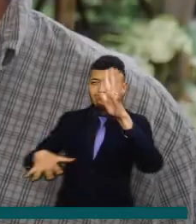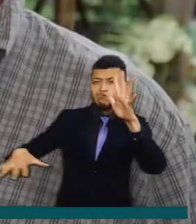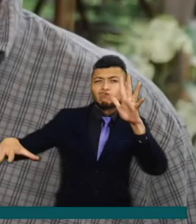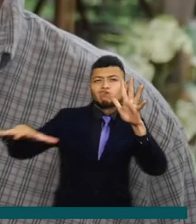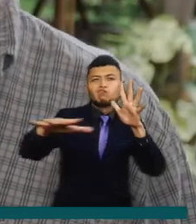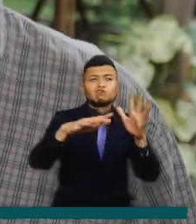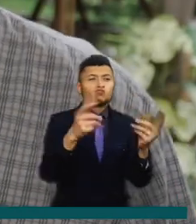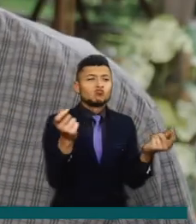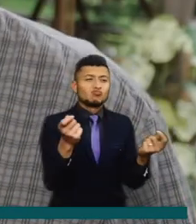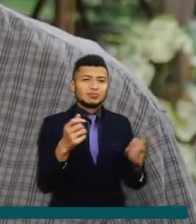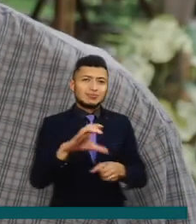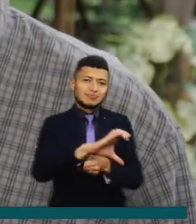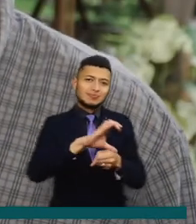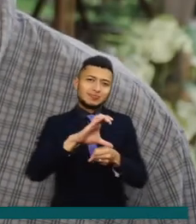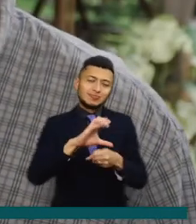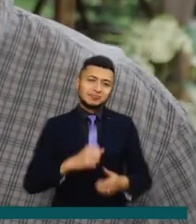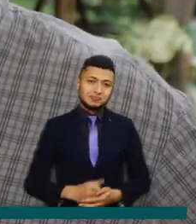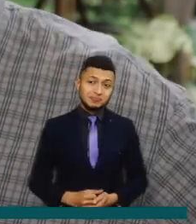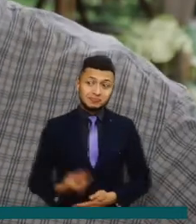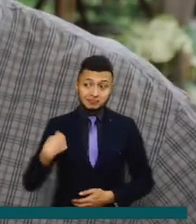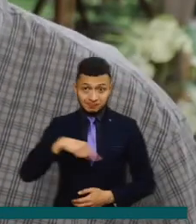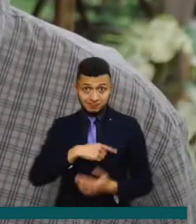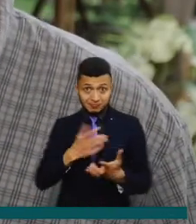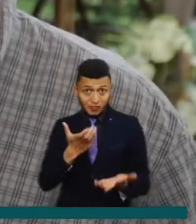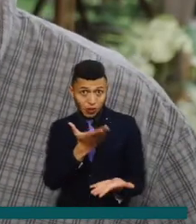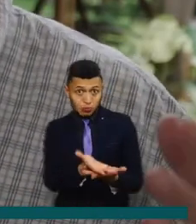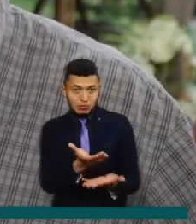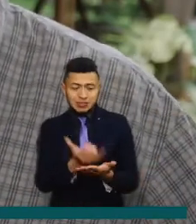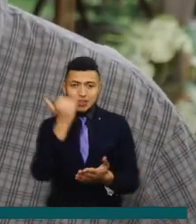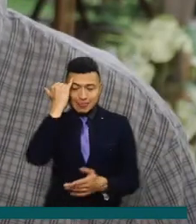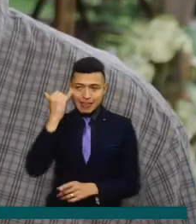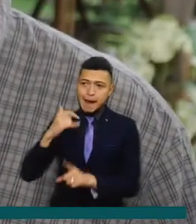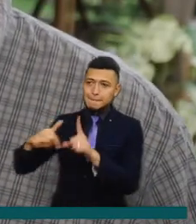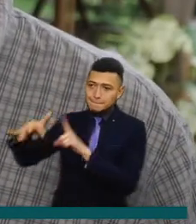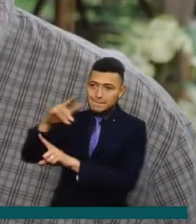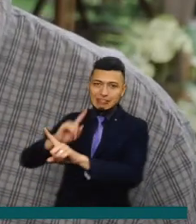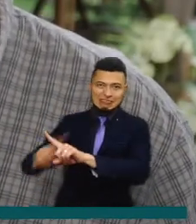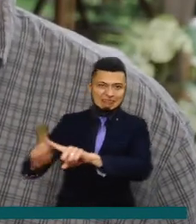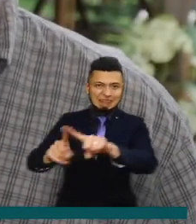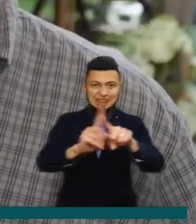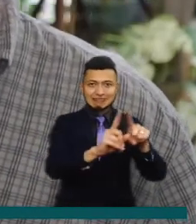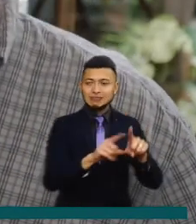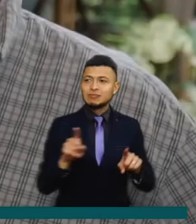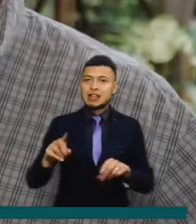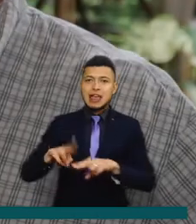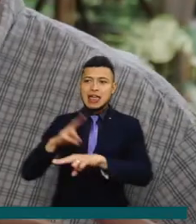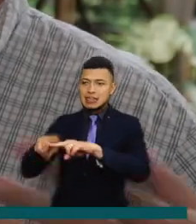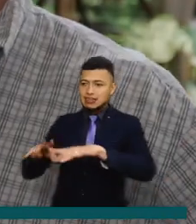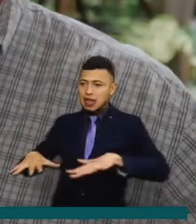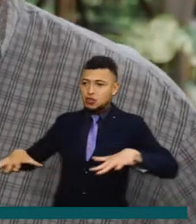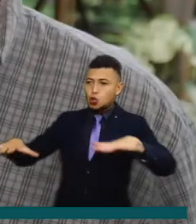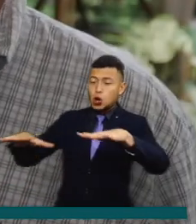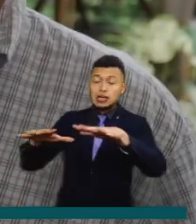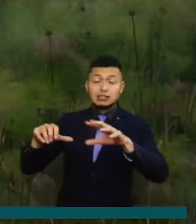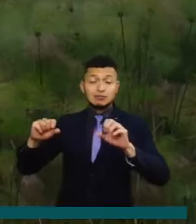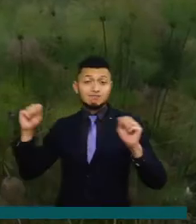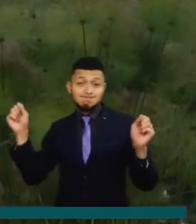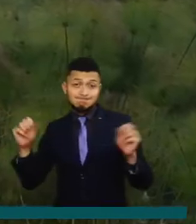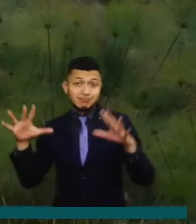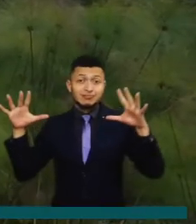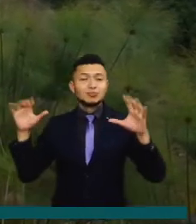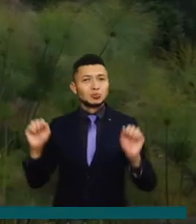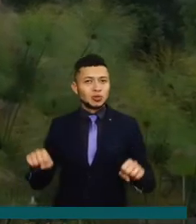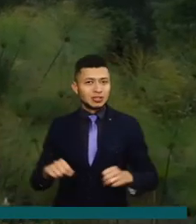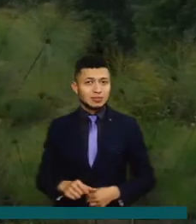ciudad. Nosotros le apostamos a una nueva propuesta que tenga varios ambientes donde se conjugue la naturaleza con la fantasía. Si